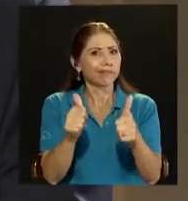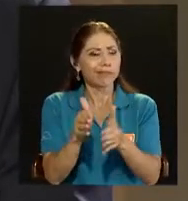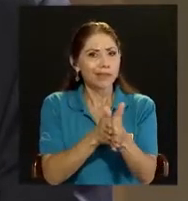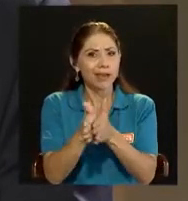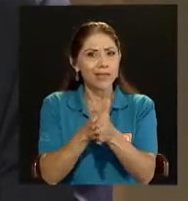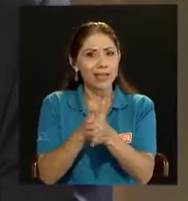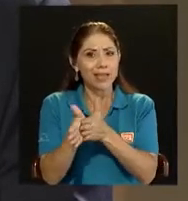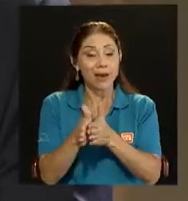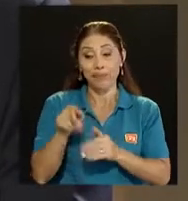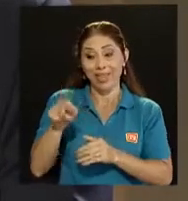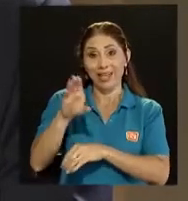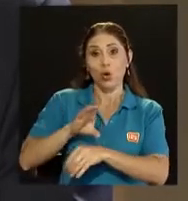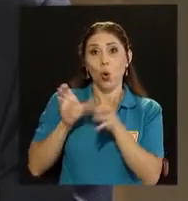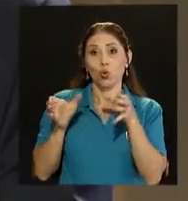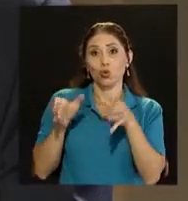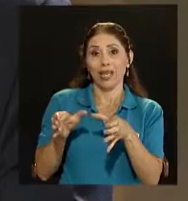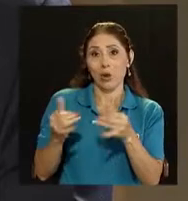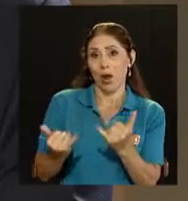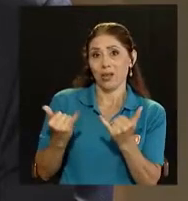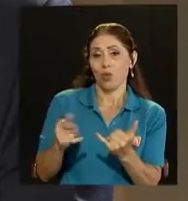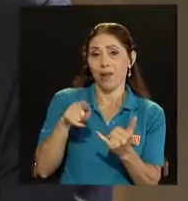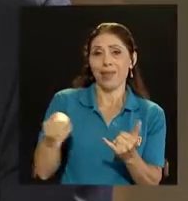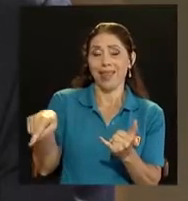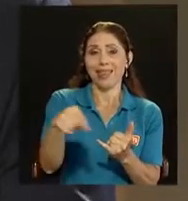tiene data de 45 o de